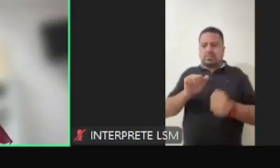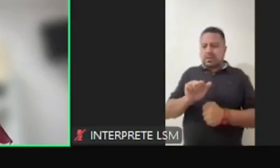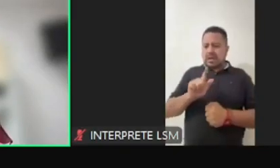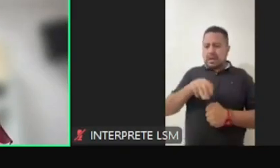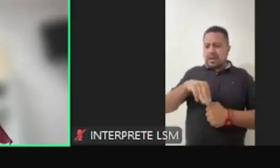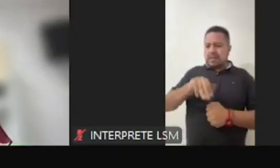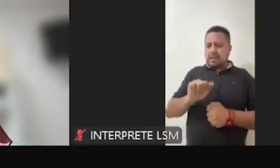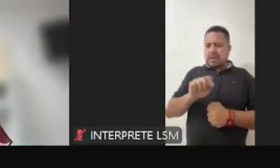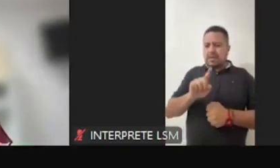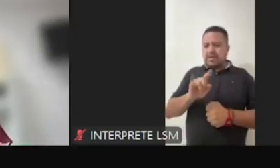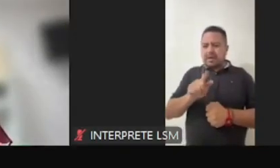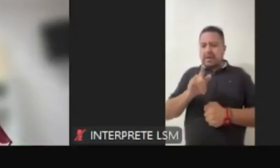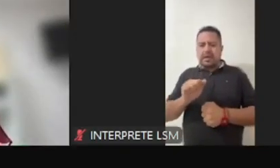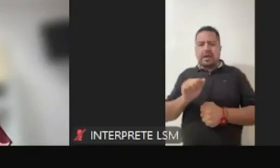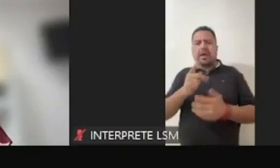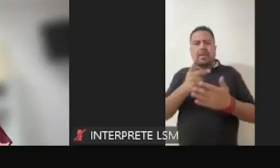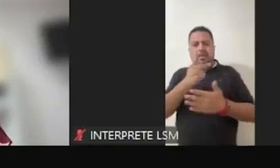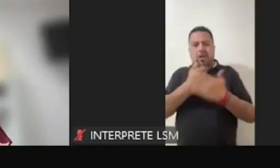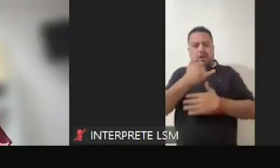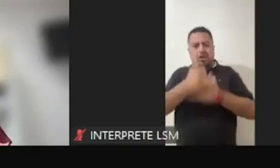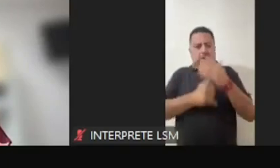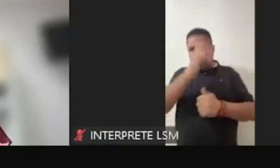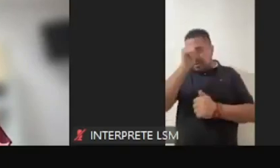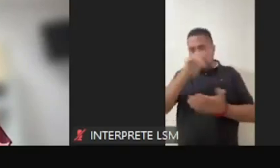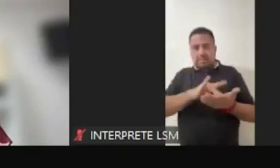gracias con los proyectos